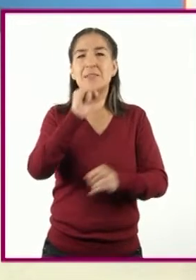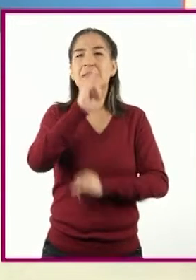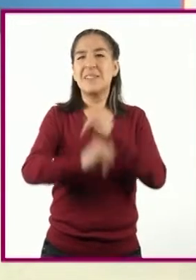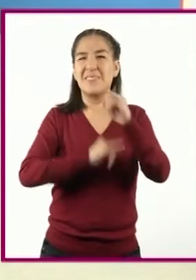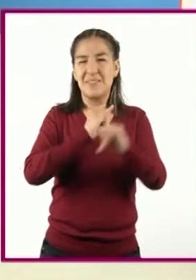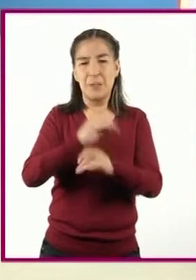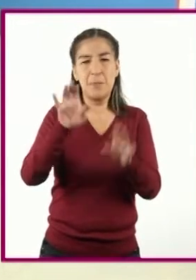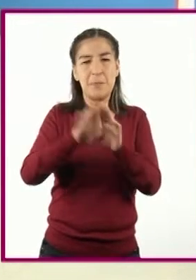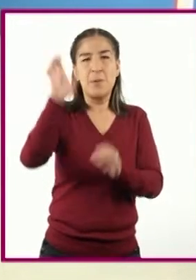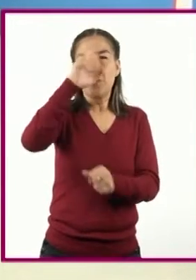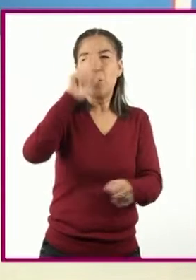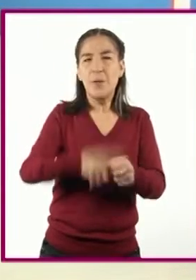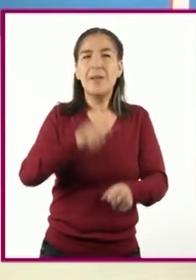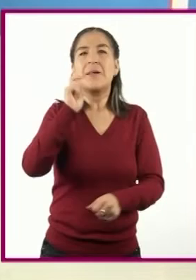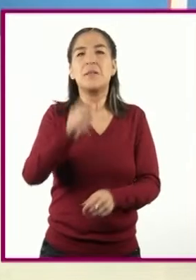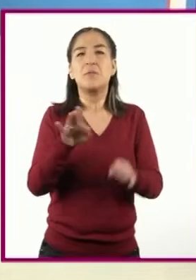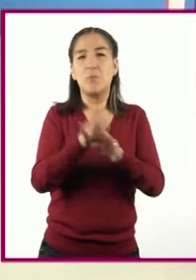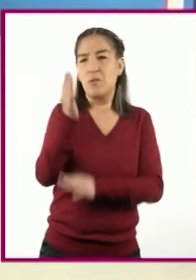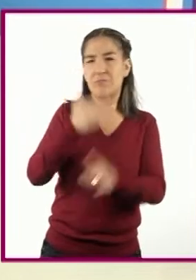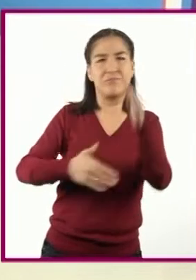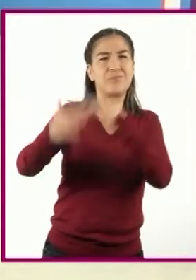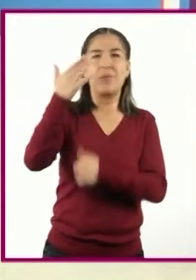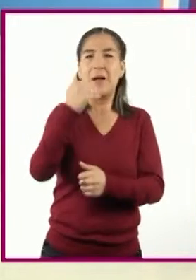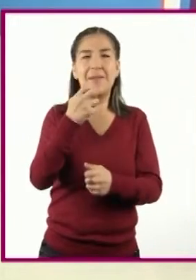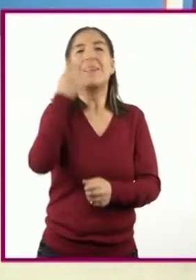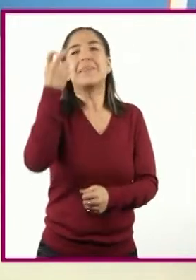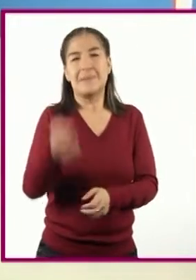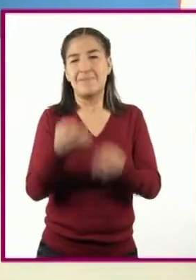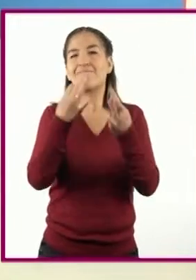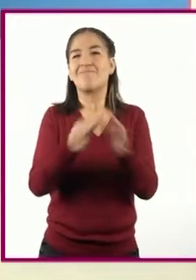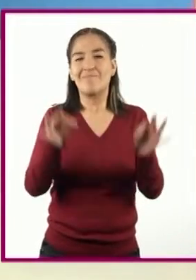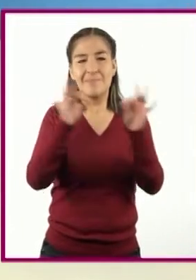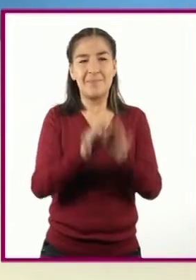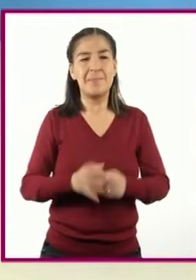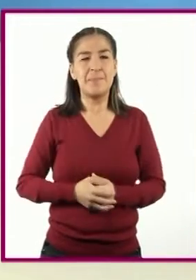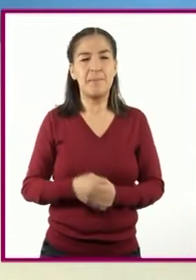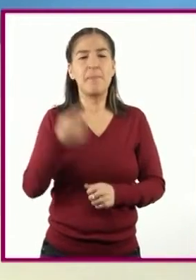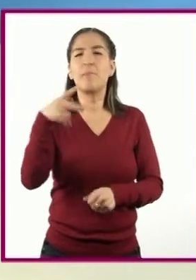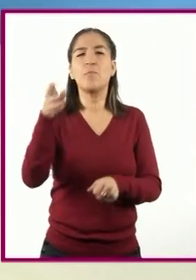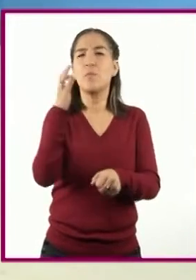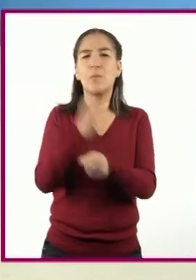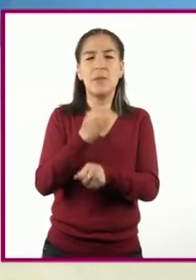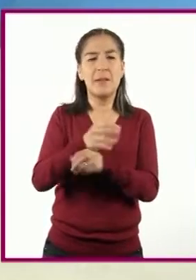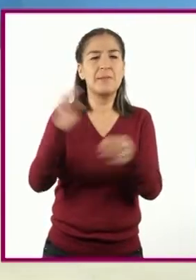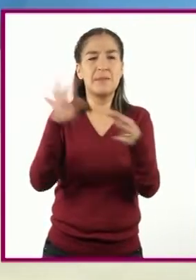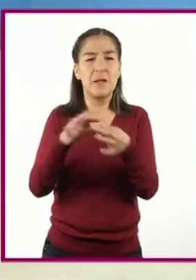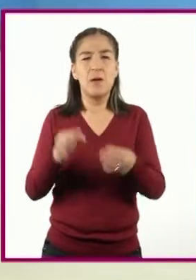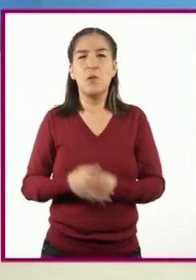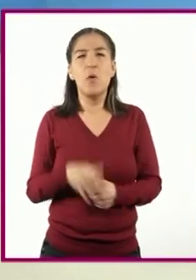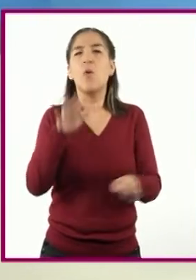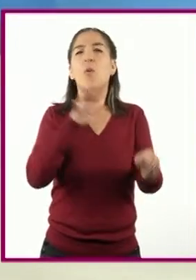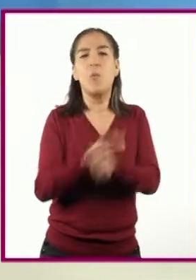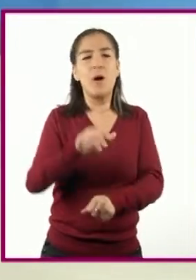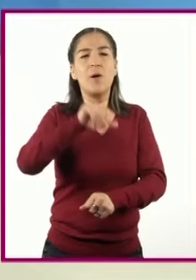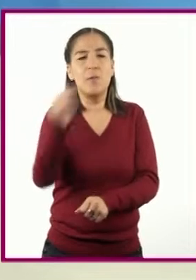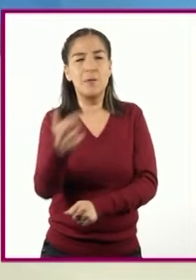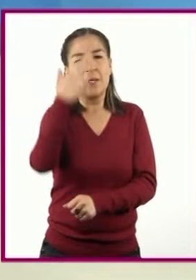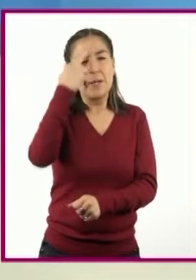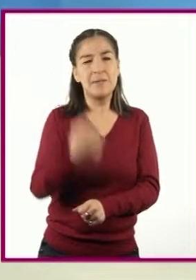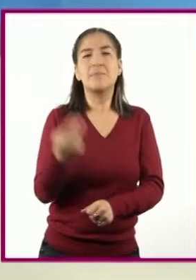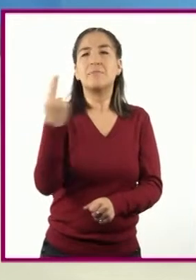existe una cultura superior es algo muy importante. Pero, maestra, ¿qué otras condiciones son